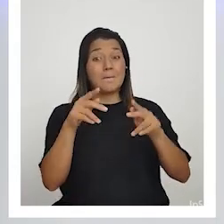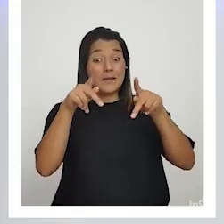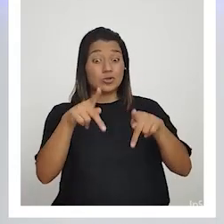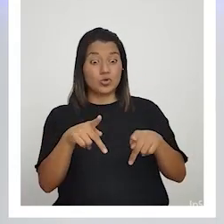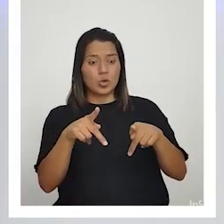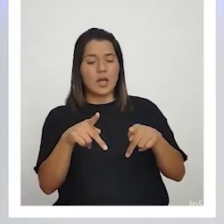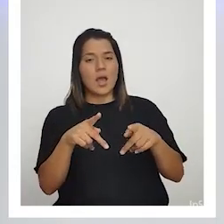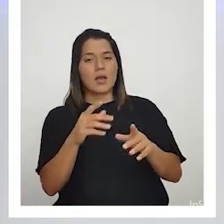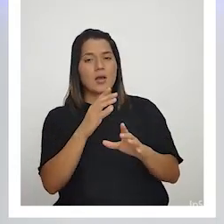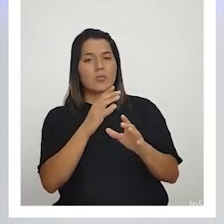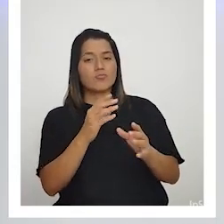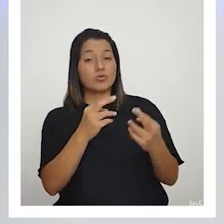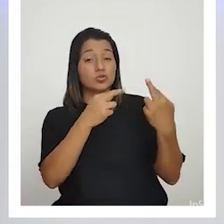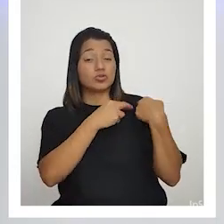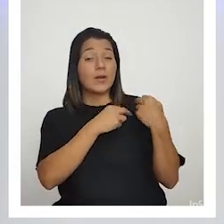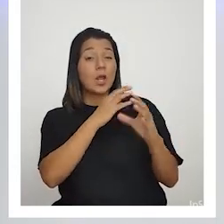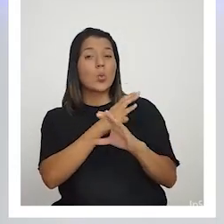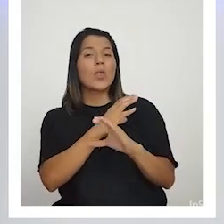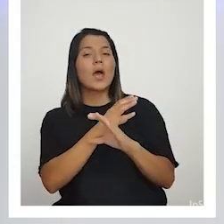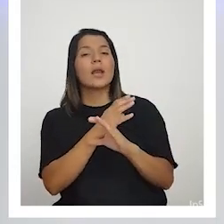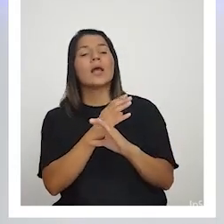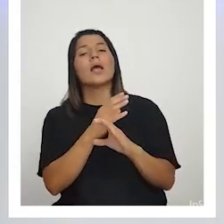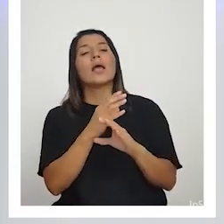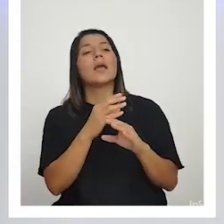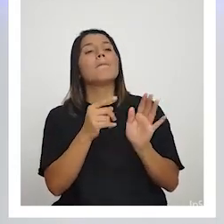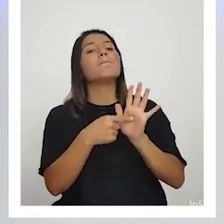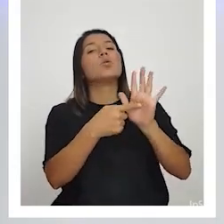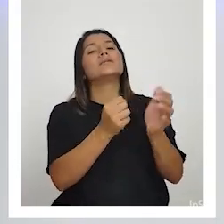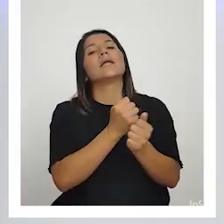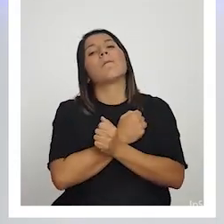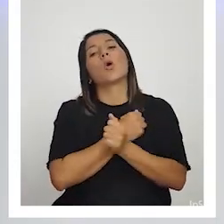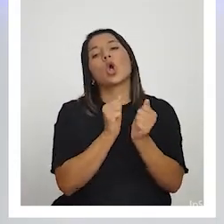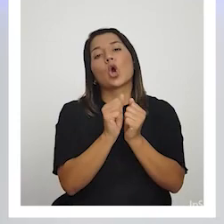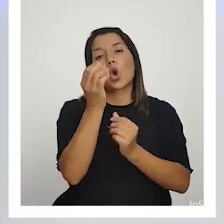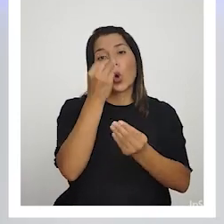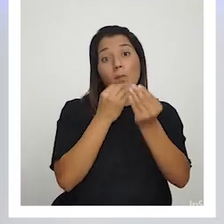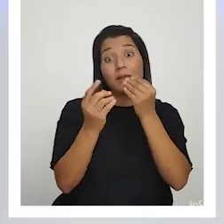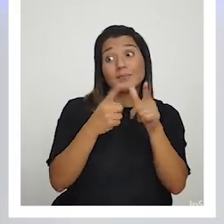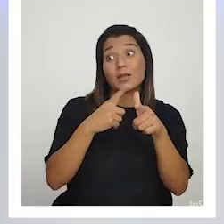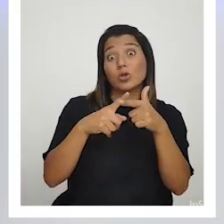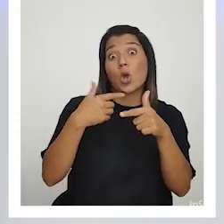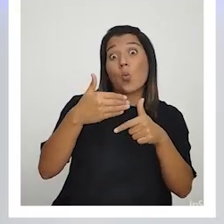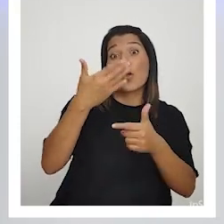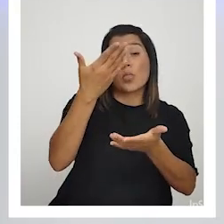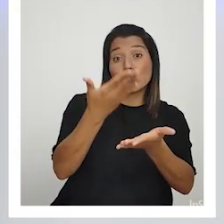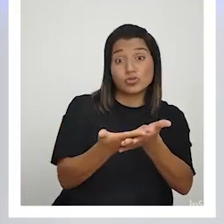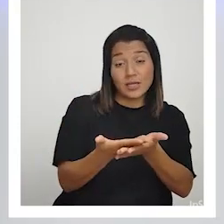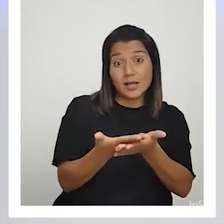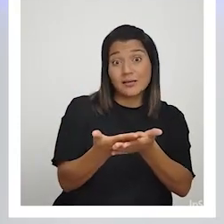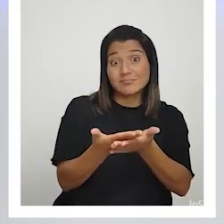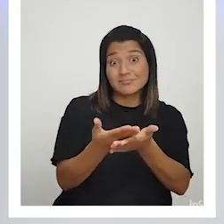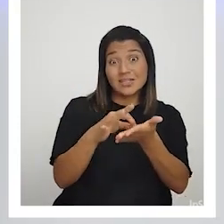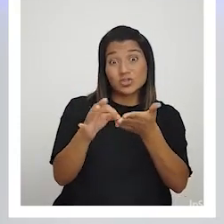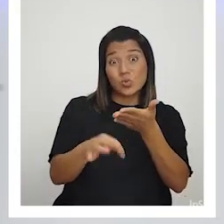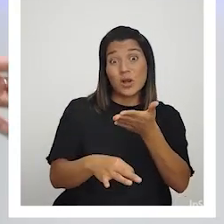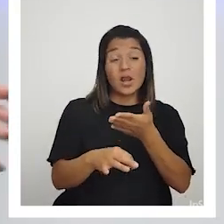comida, y resulta que cuando llega a la escuela, si el niño no quiere comer o almorzar, entonces no importa, coma dulces,